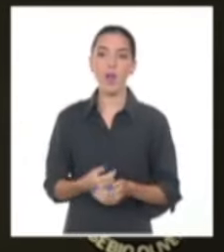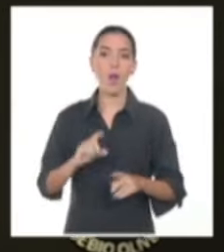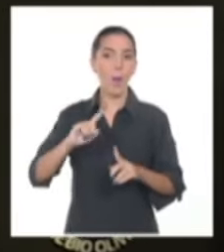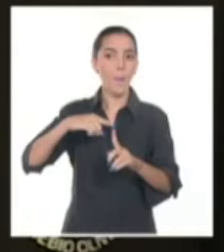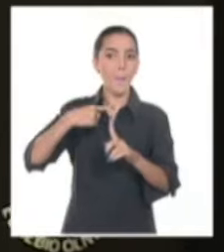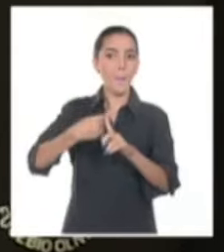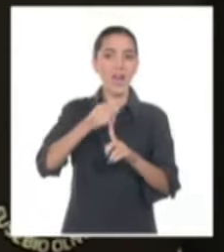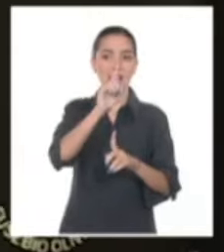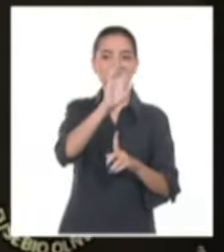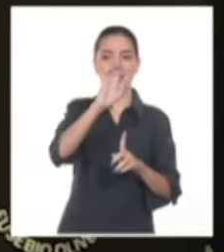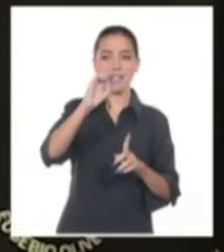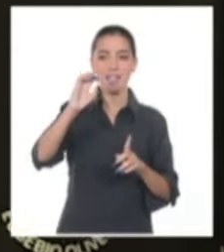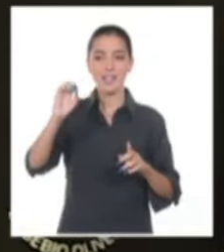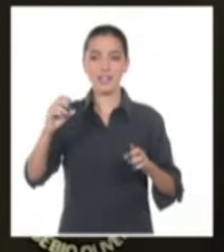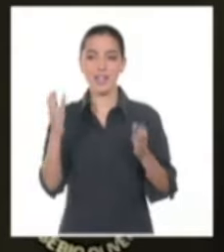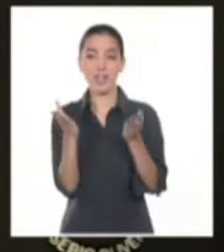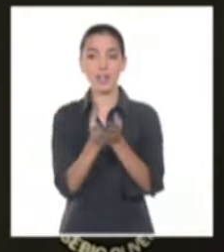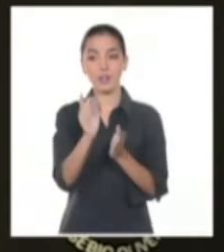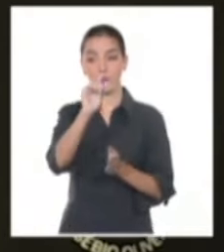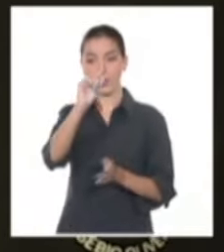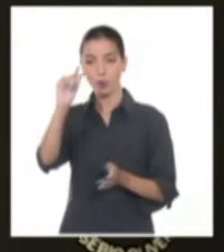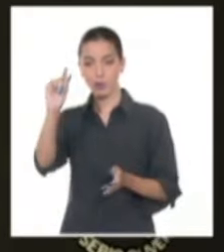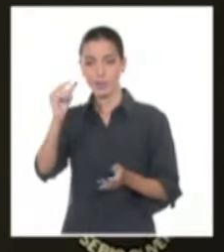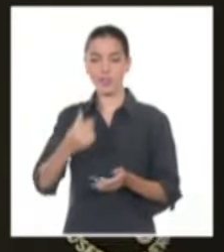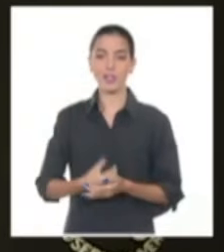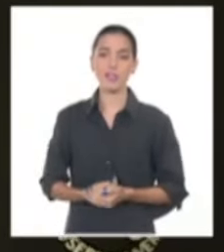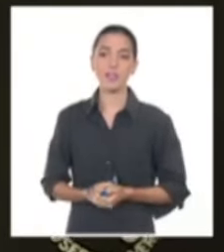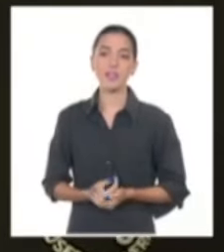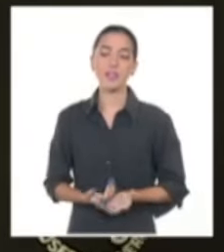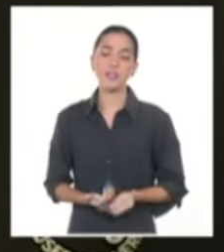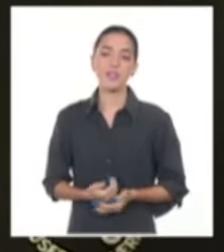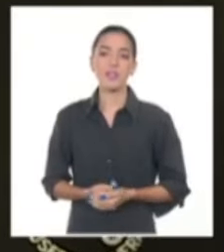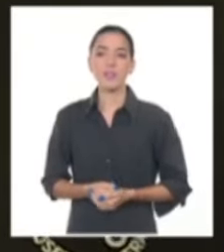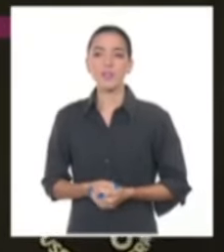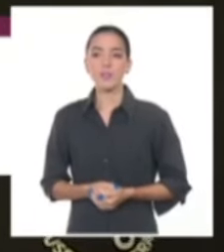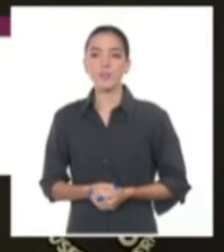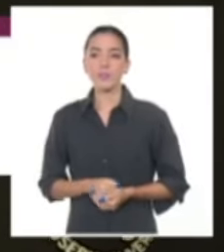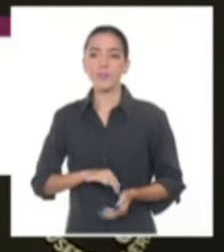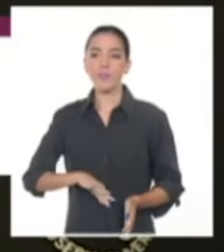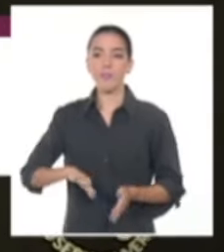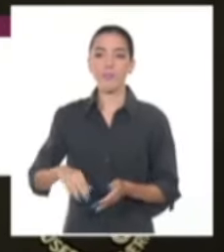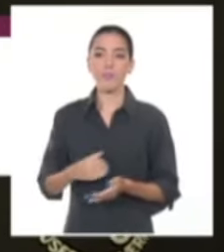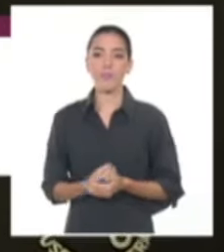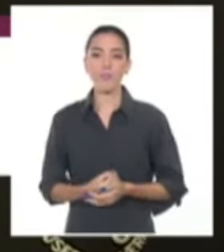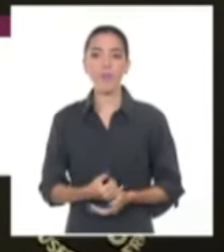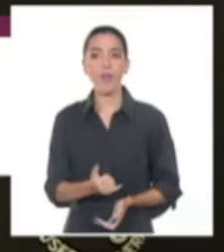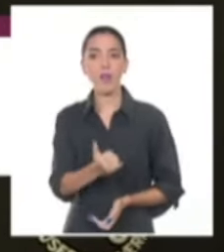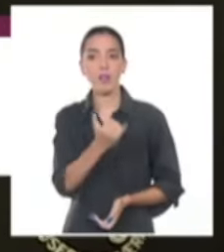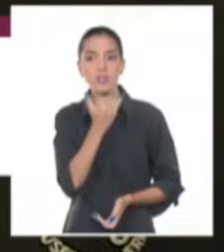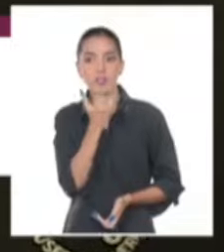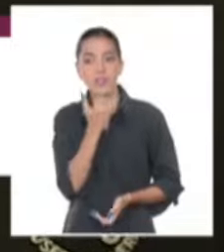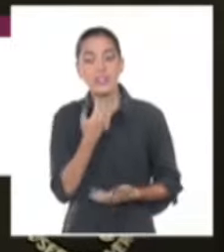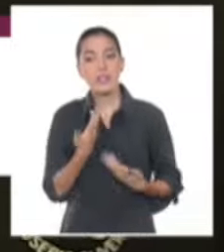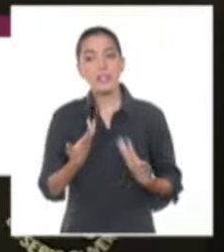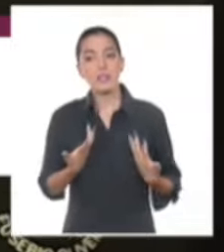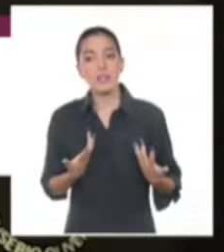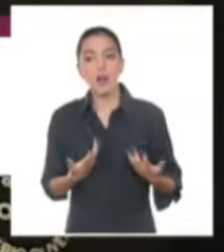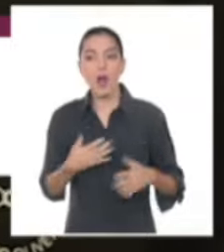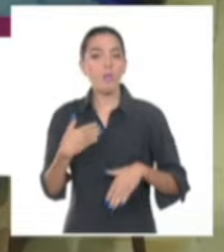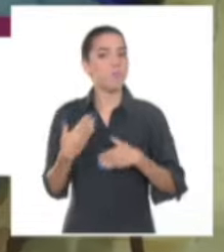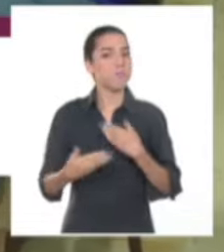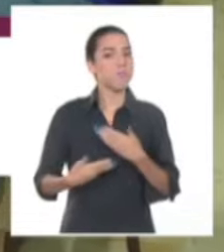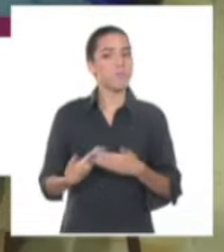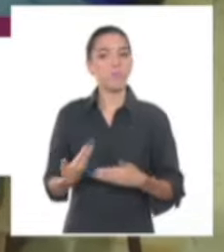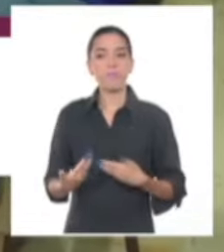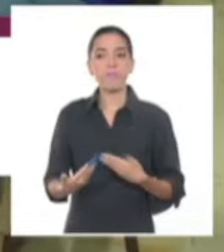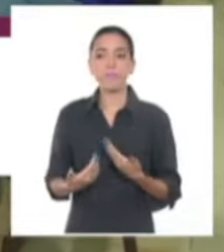entrenamiento provincial en este curso escolar tiene grandes retos. Por primera vez contamos con una matrícula de 104 alumnos. Es la primera vez que es una